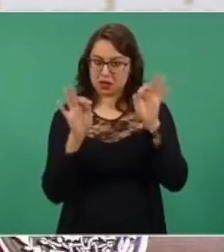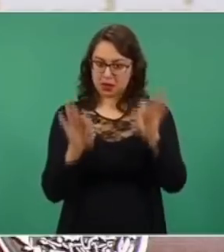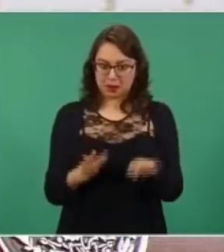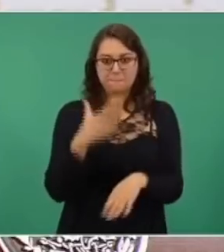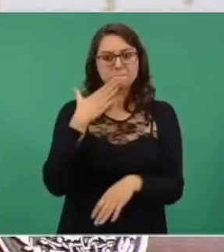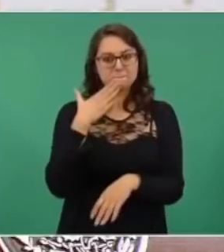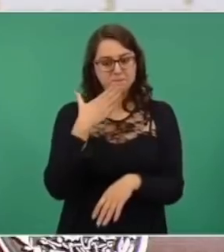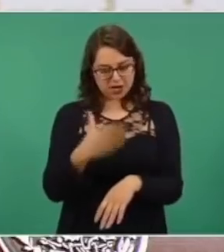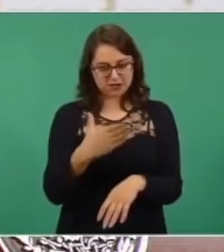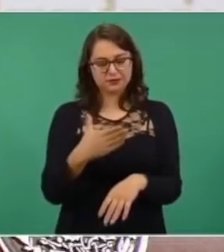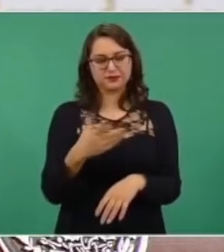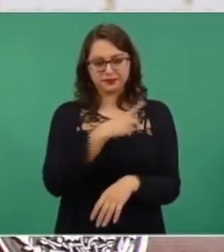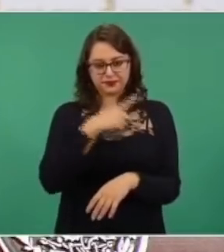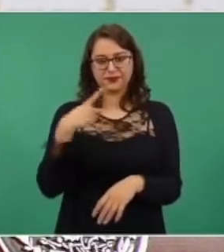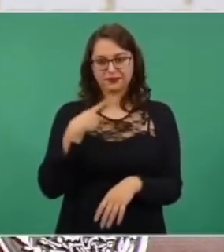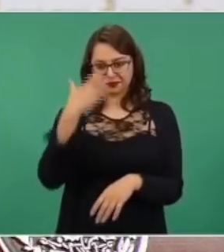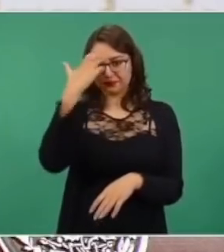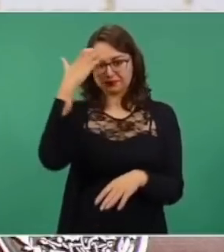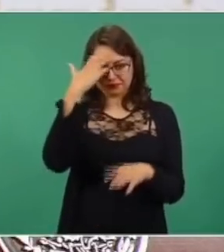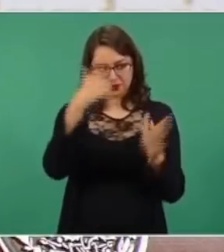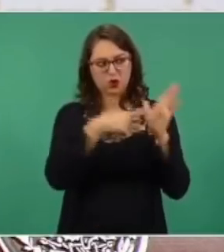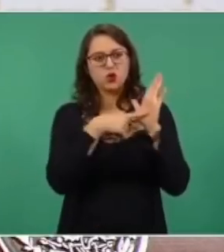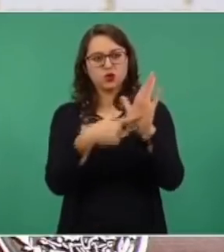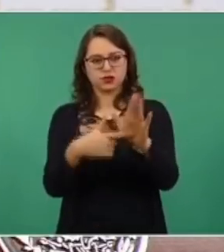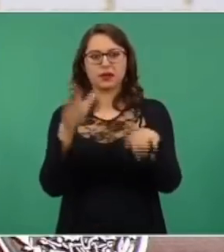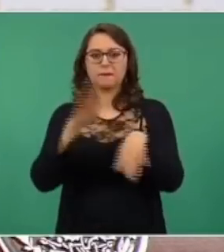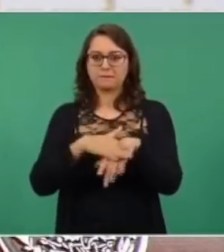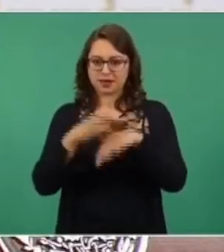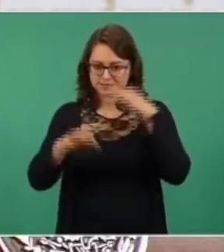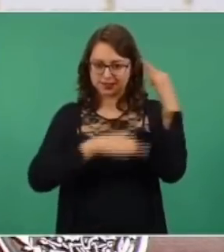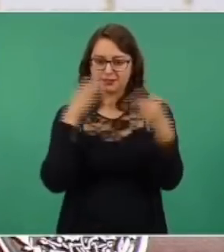que no se conoce